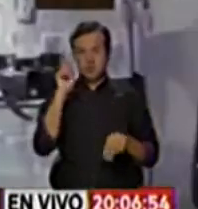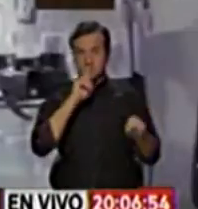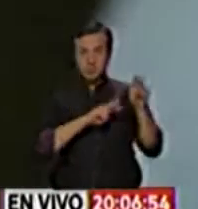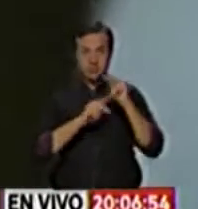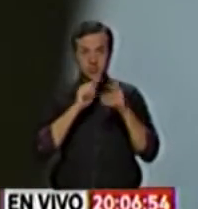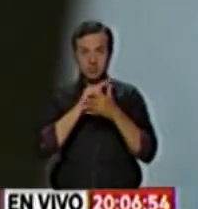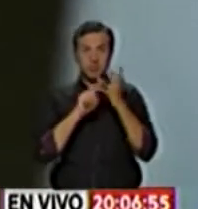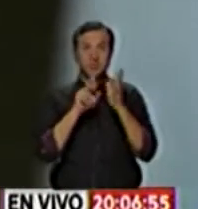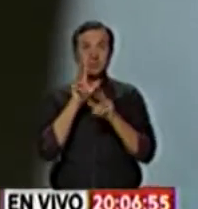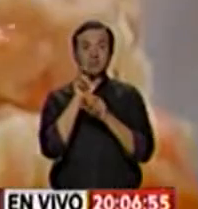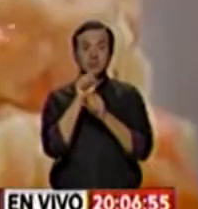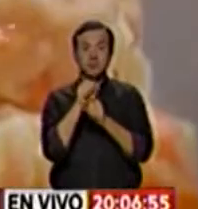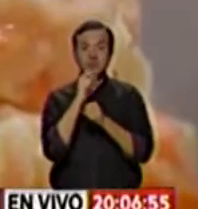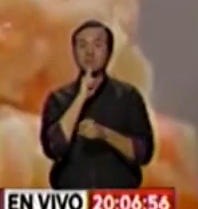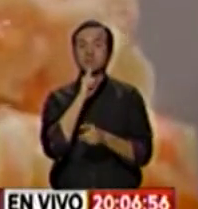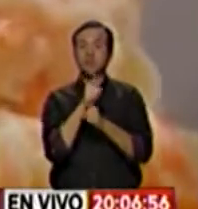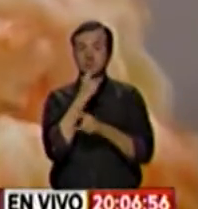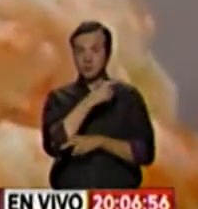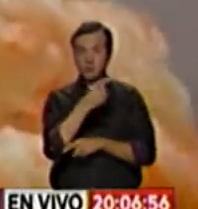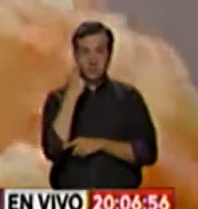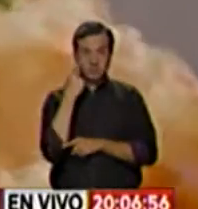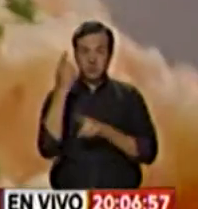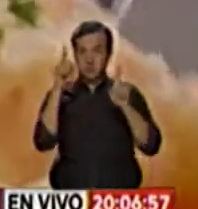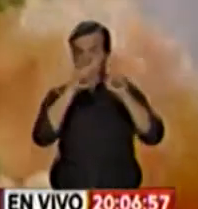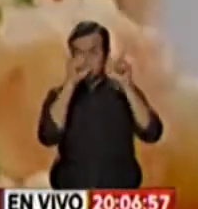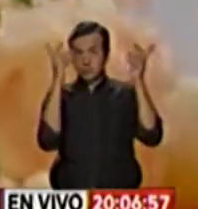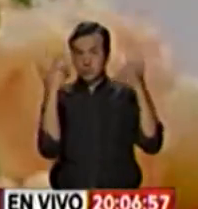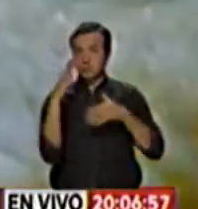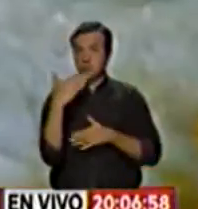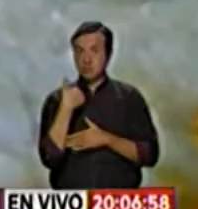razonable. El reglamento precisa que si se invierte en una empresa